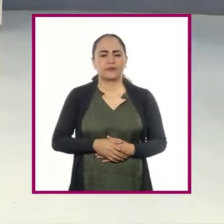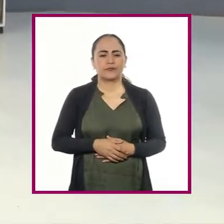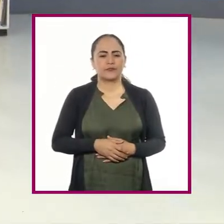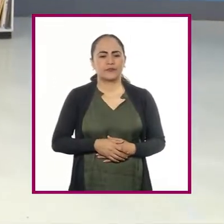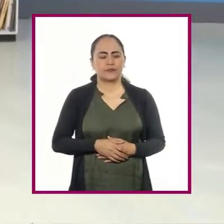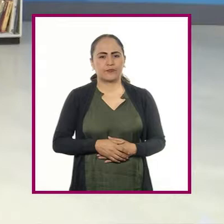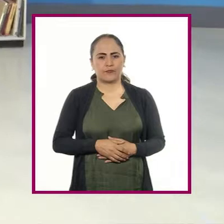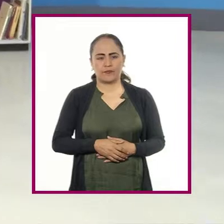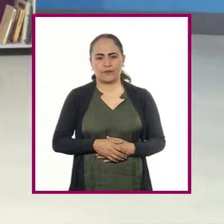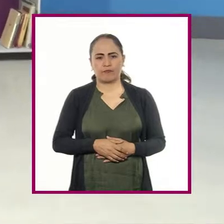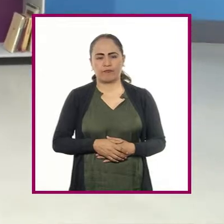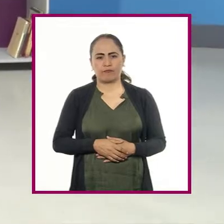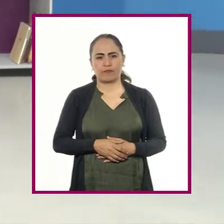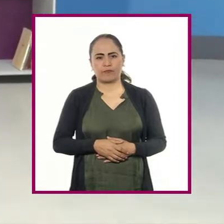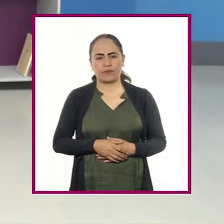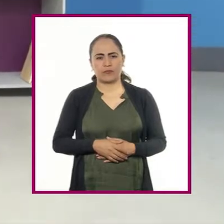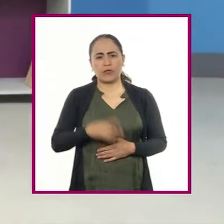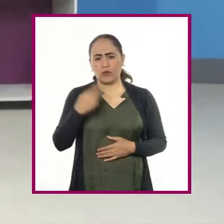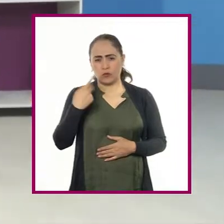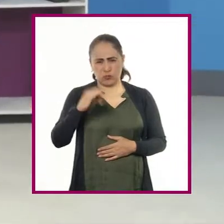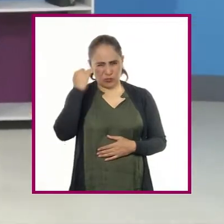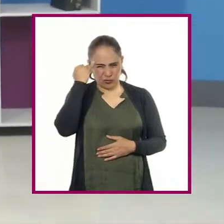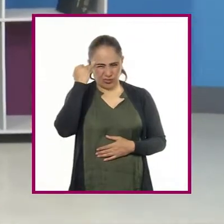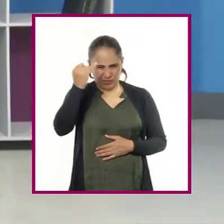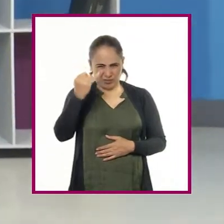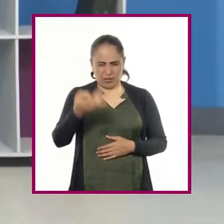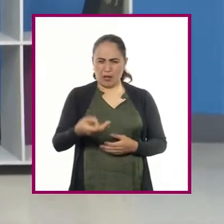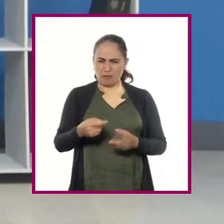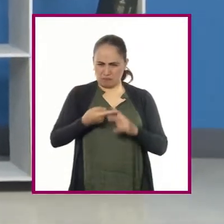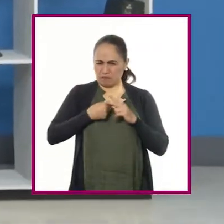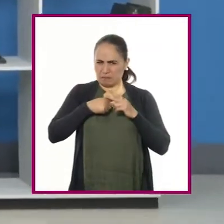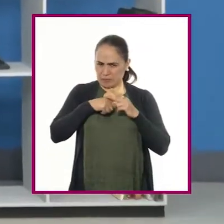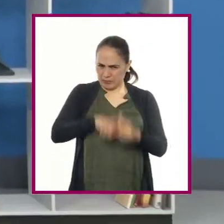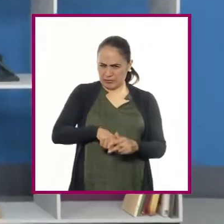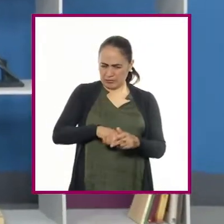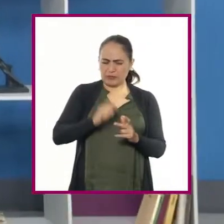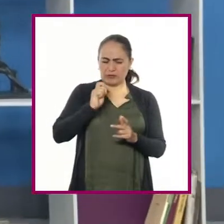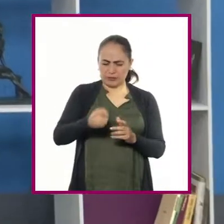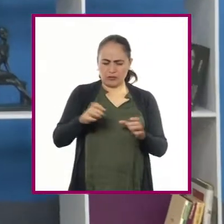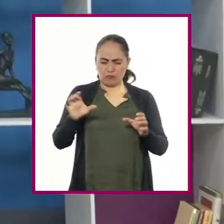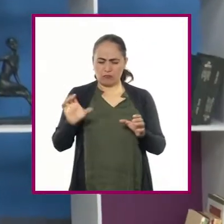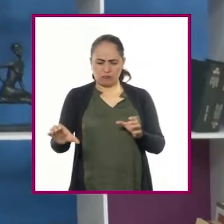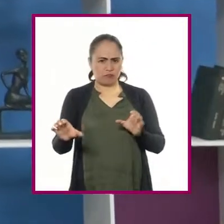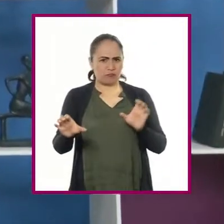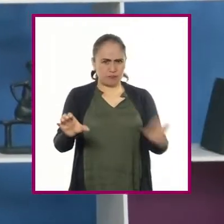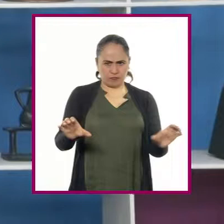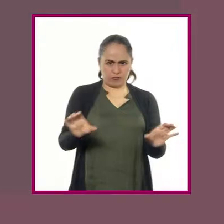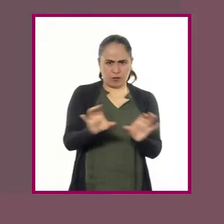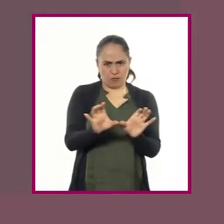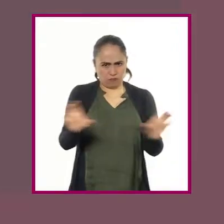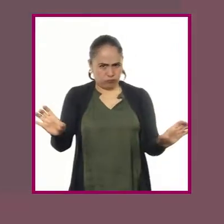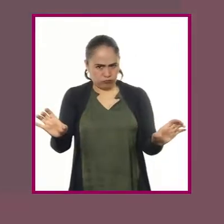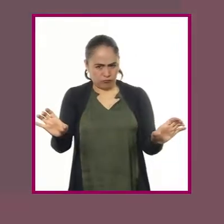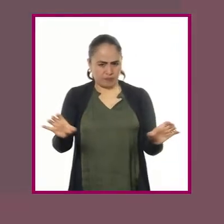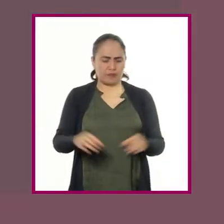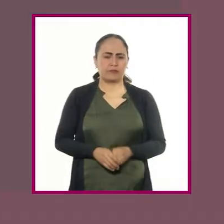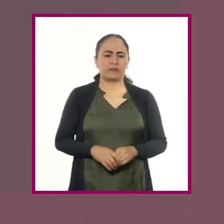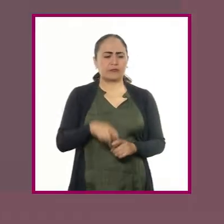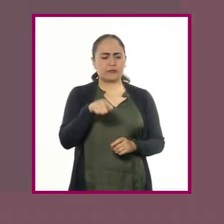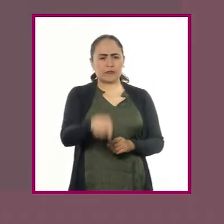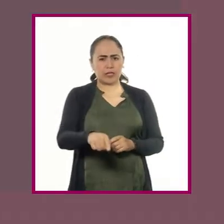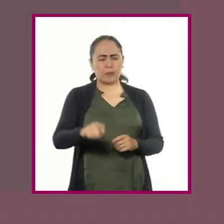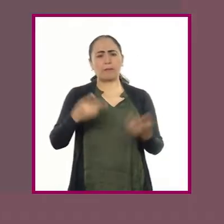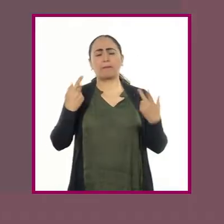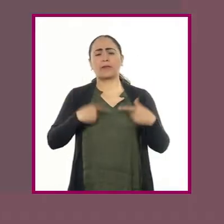En el proyecto original de ambas repúblicas estarían separadas, siendo en última instancia los